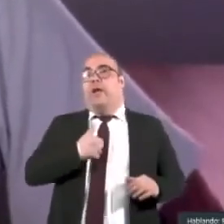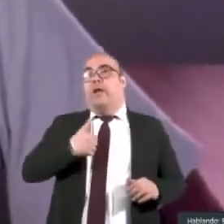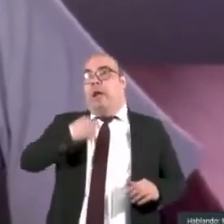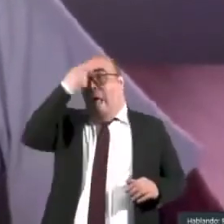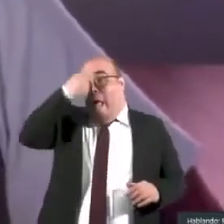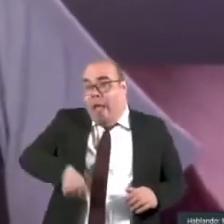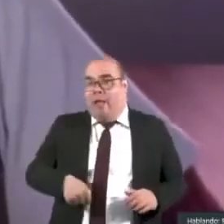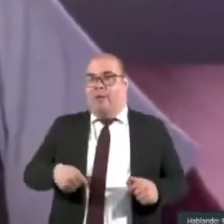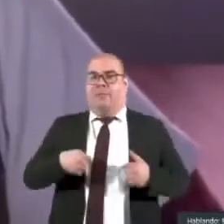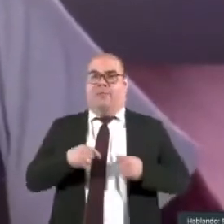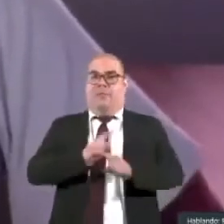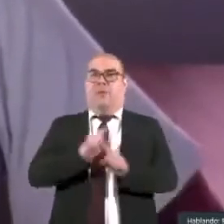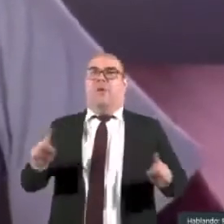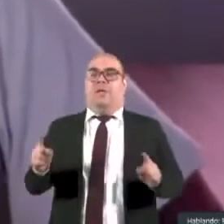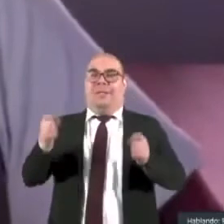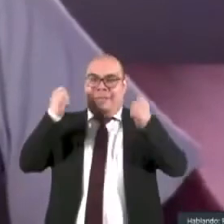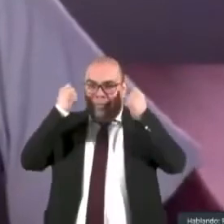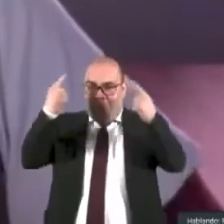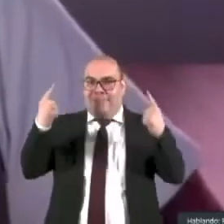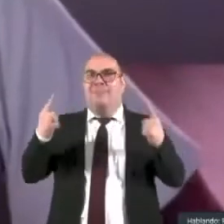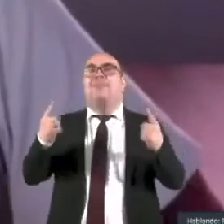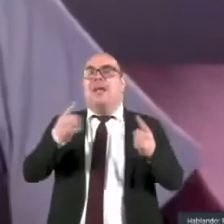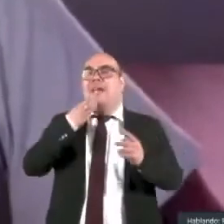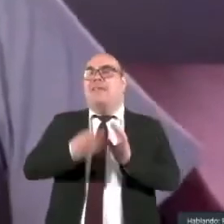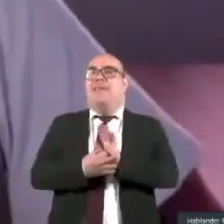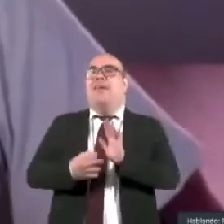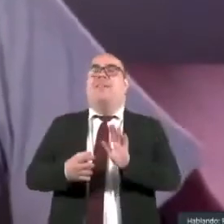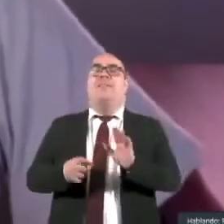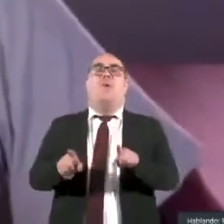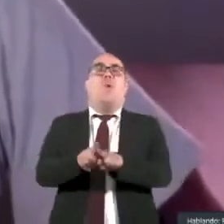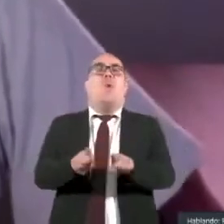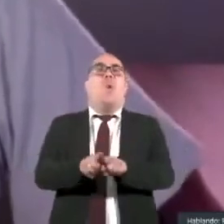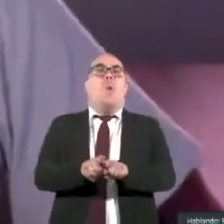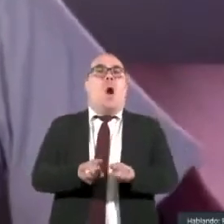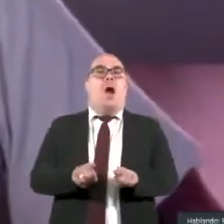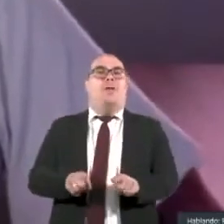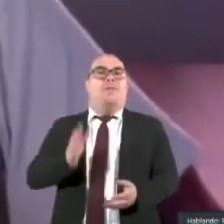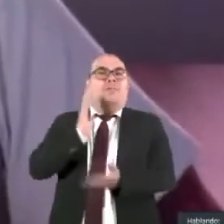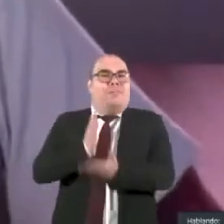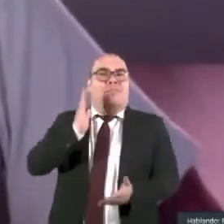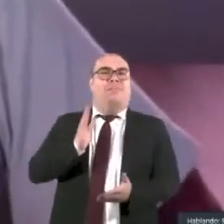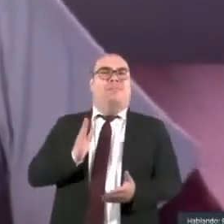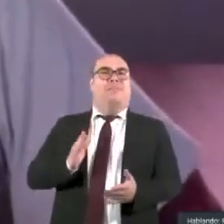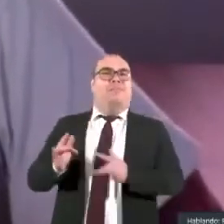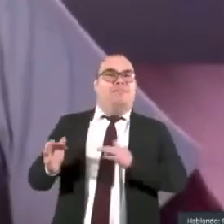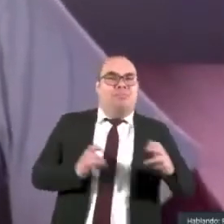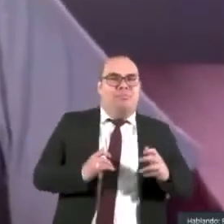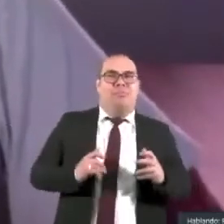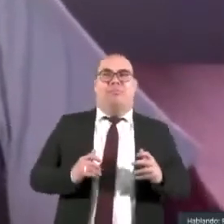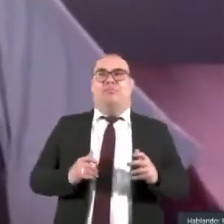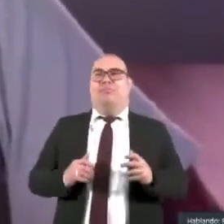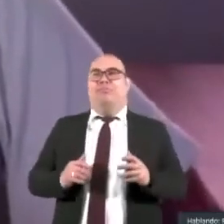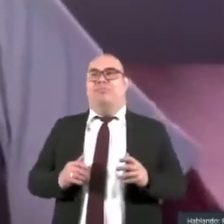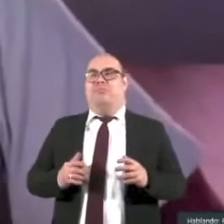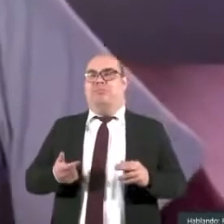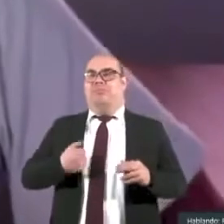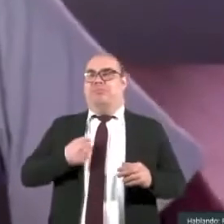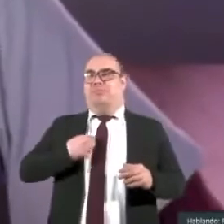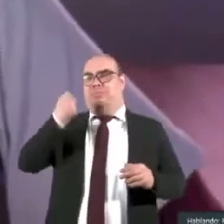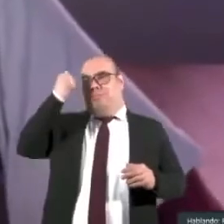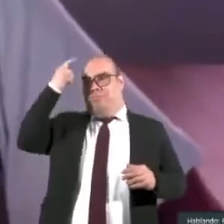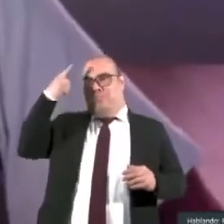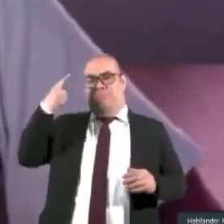a que serían hechos gravísimos, crímenes de lesa humanidad, delitos, crímenes que iban en contravía de